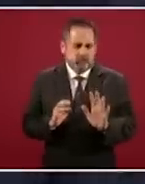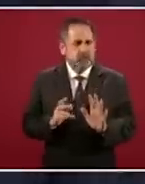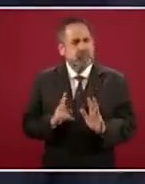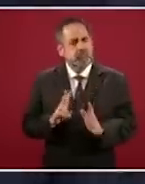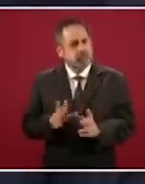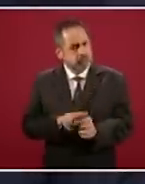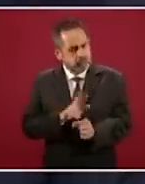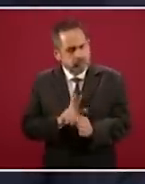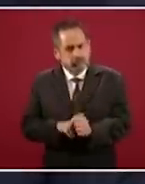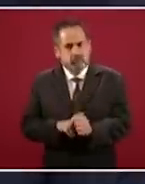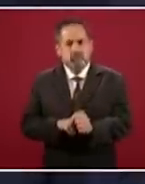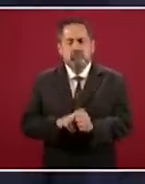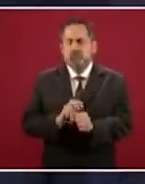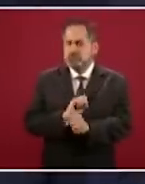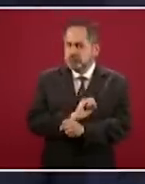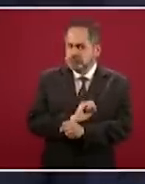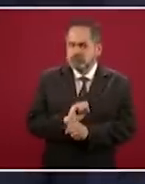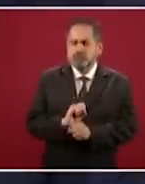pero